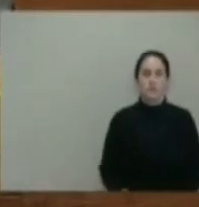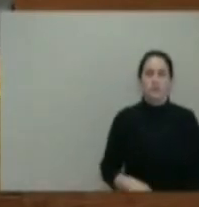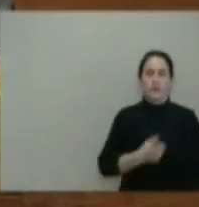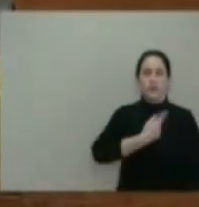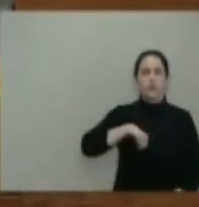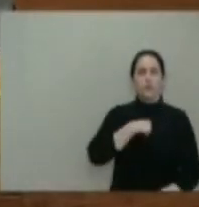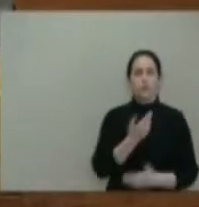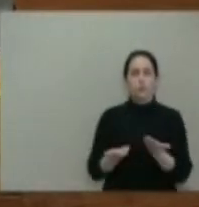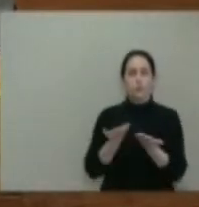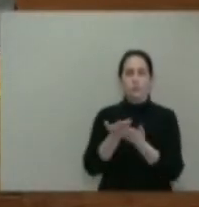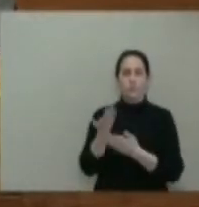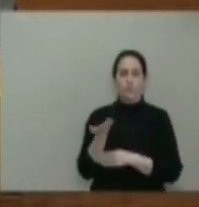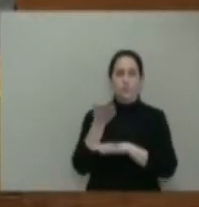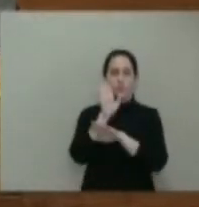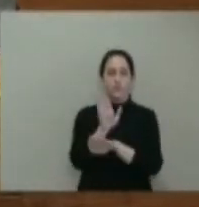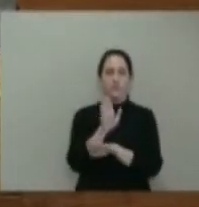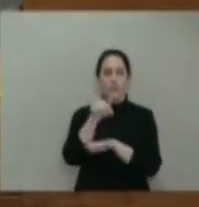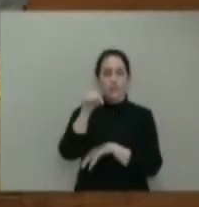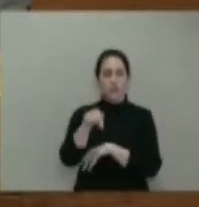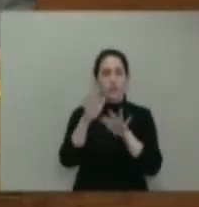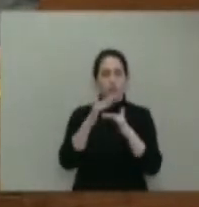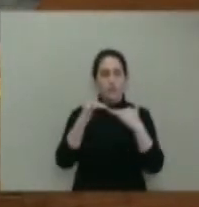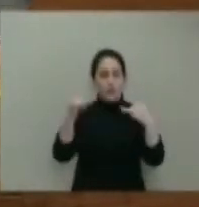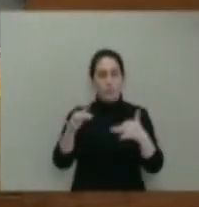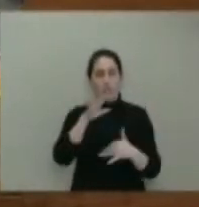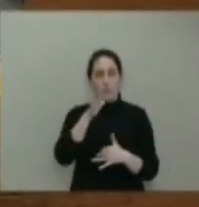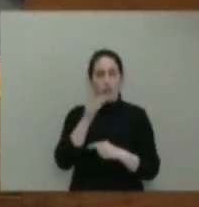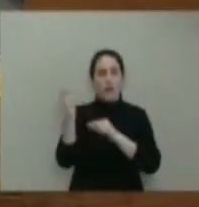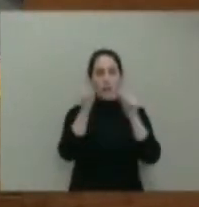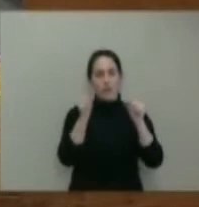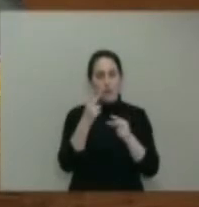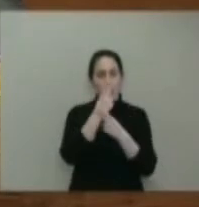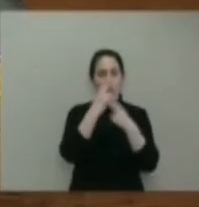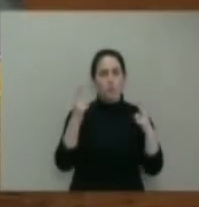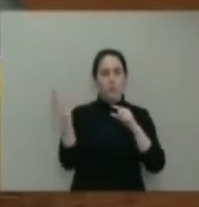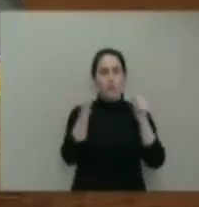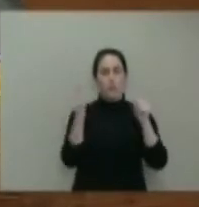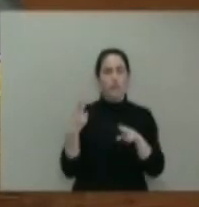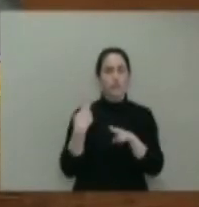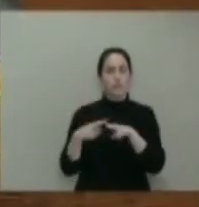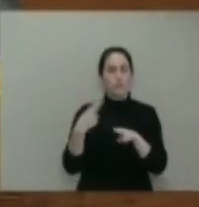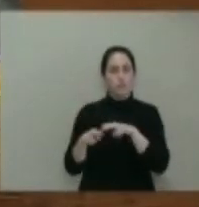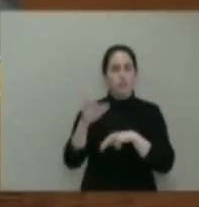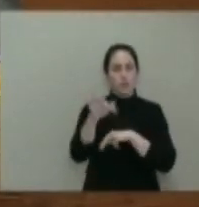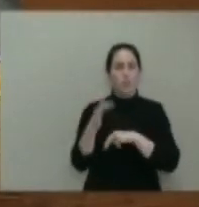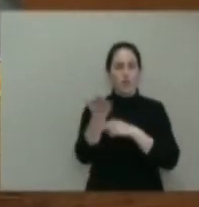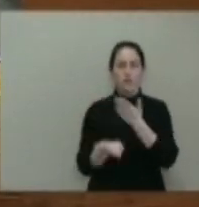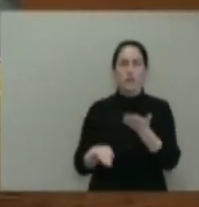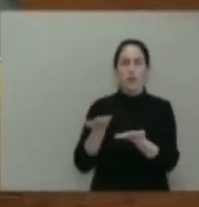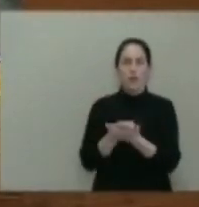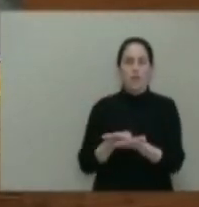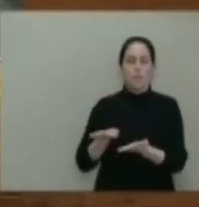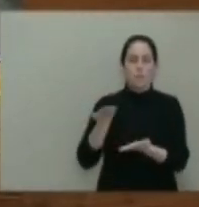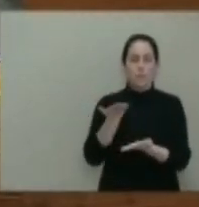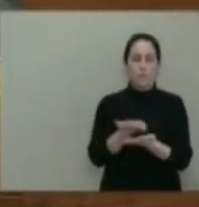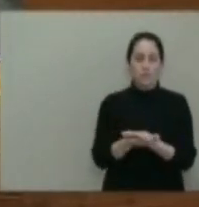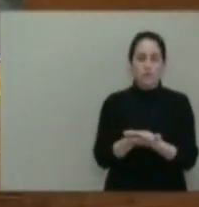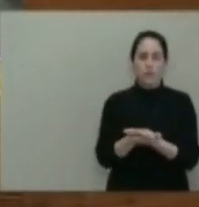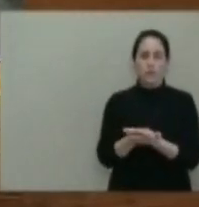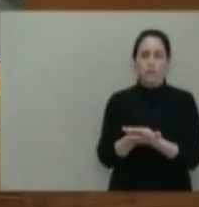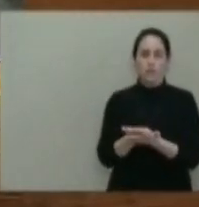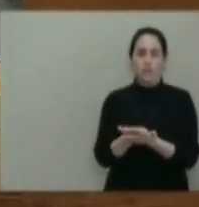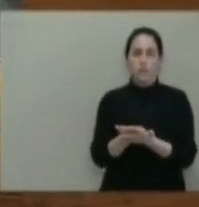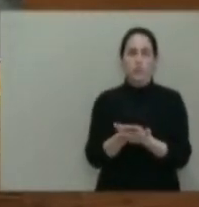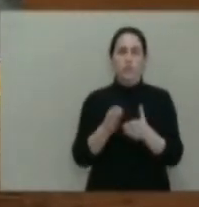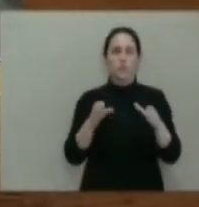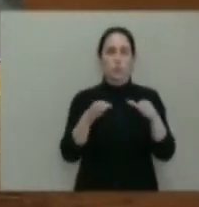precisamente para someterla a debate público y a debate político, y para que pueda contar, en su caso, con las aportaciones que podamos hacer los